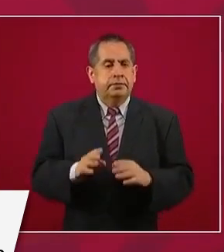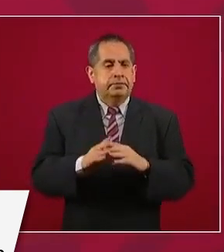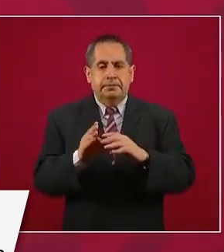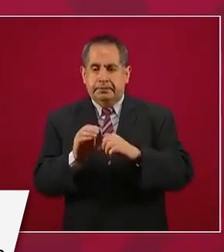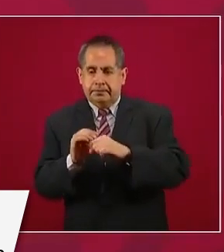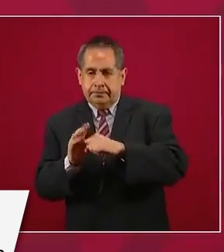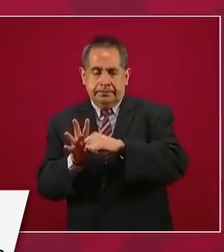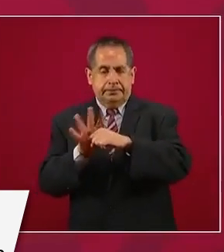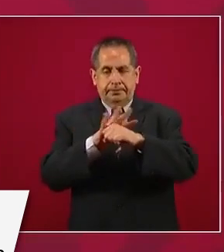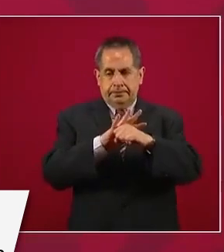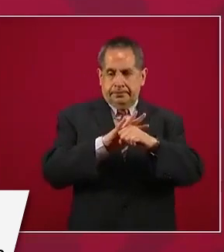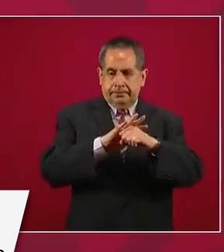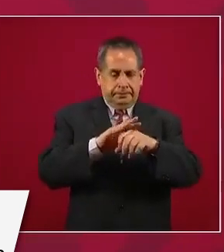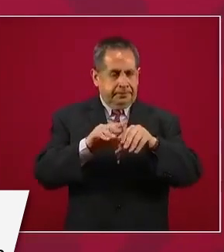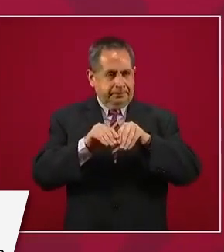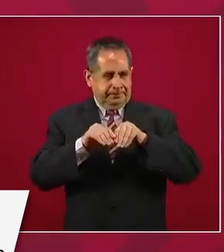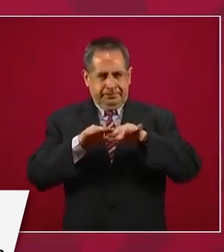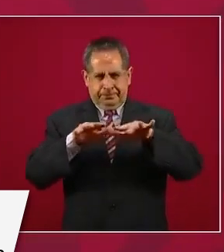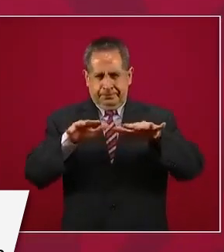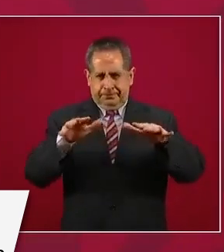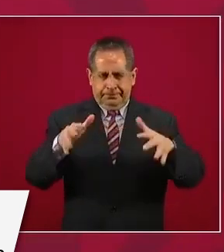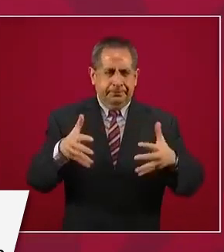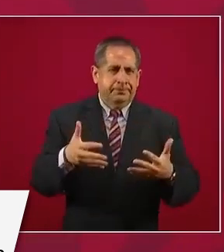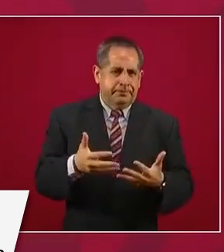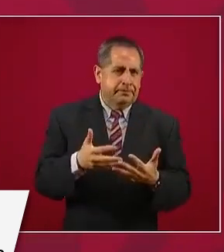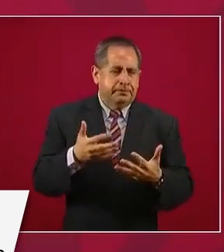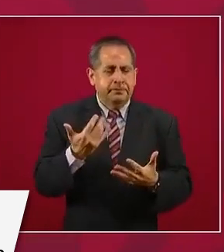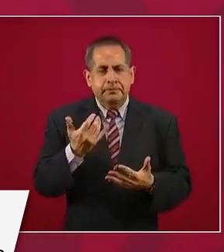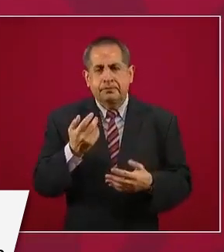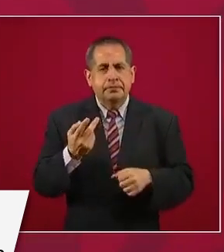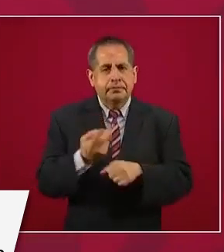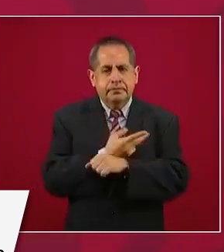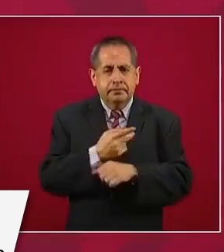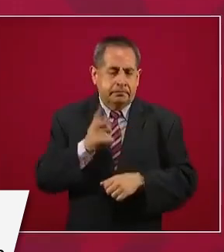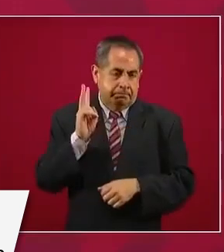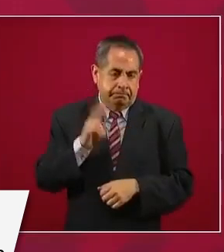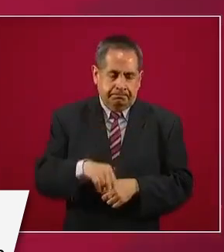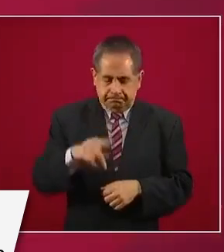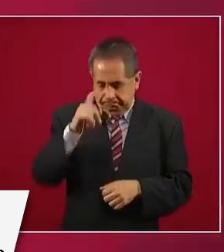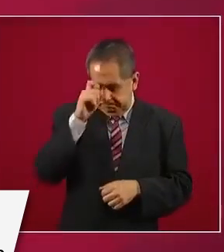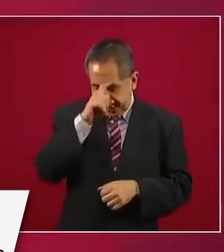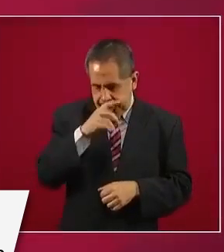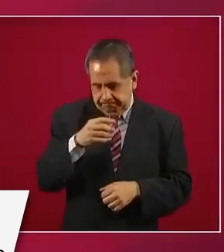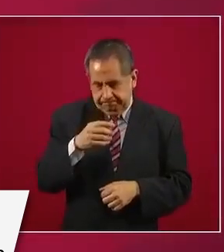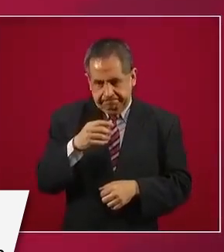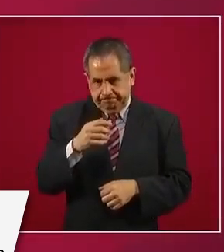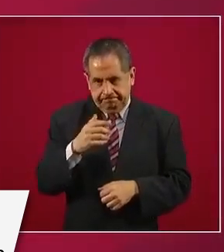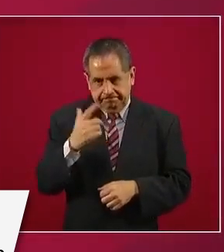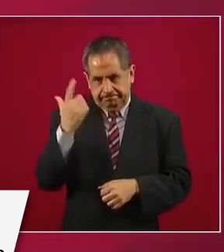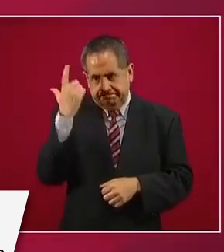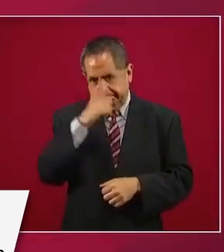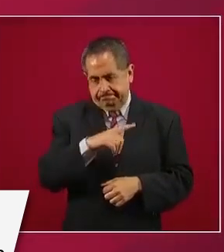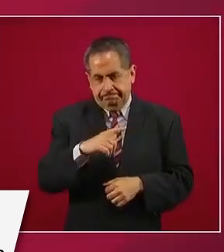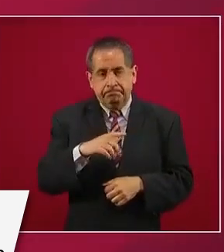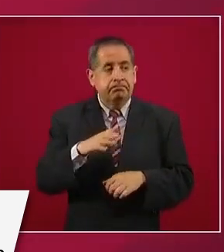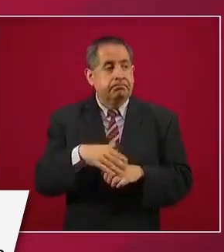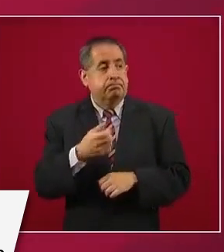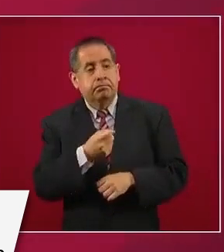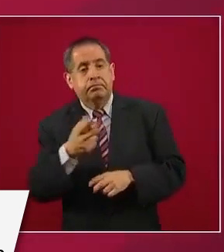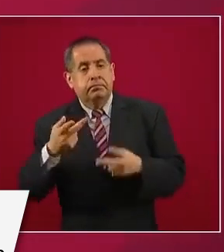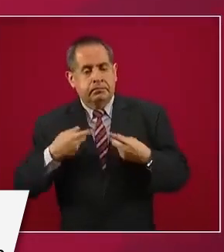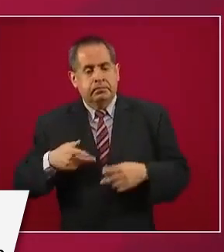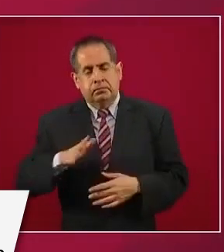pandemia y la tragedia que significa, sobre todo por la pérdida de